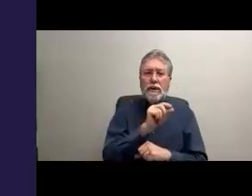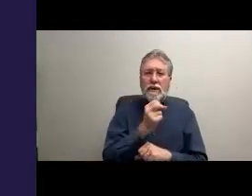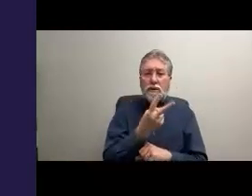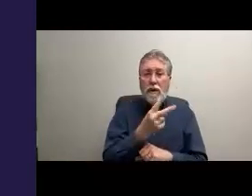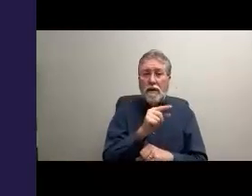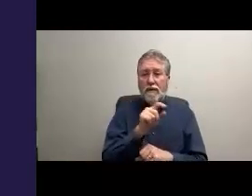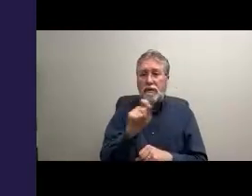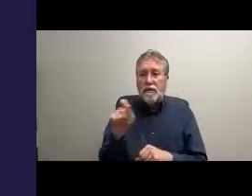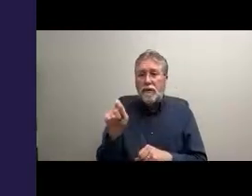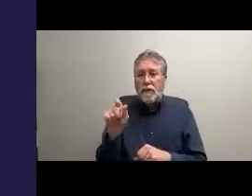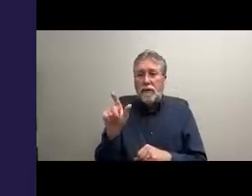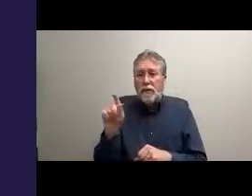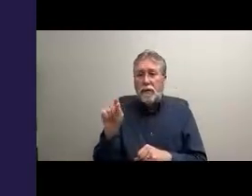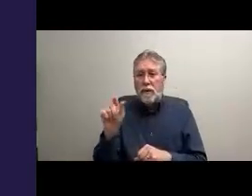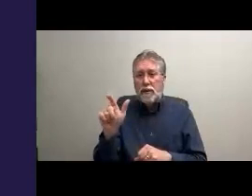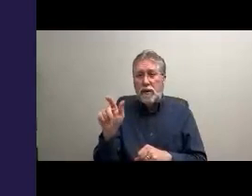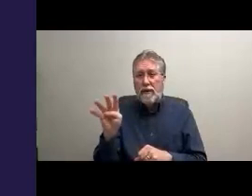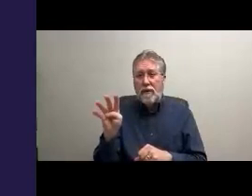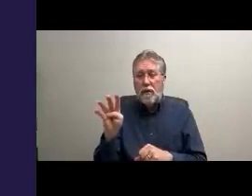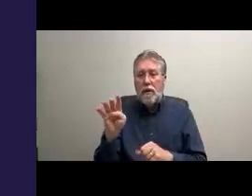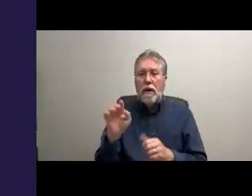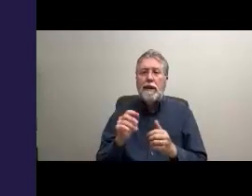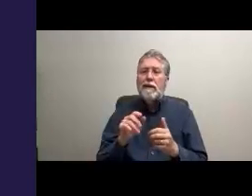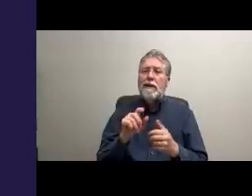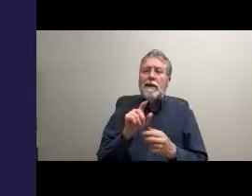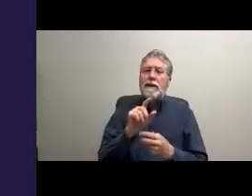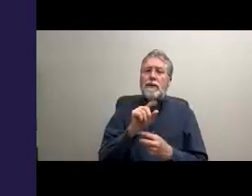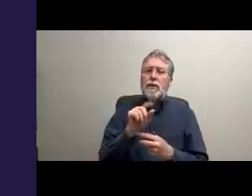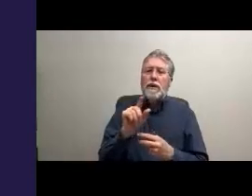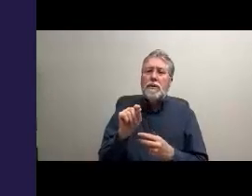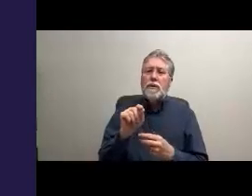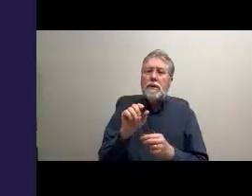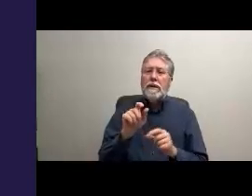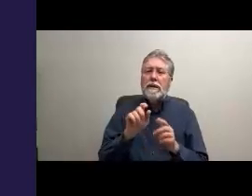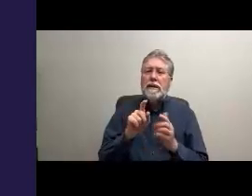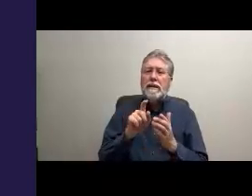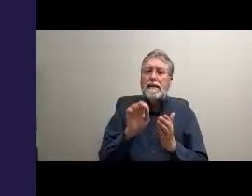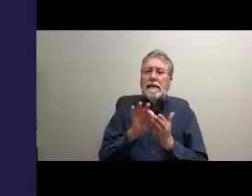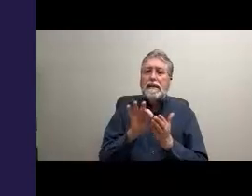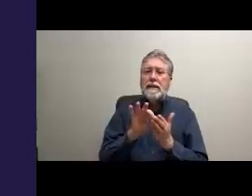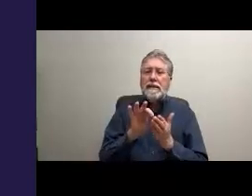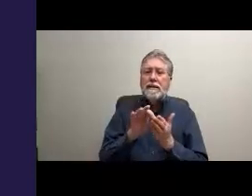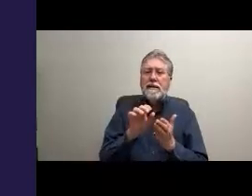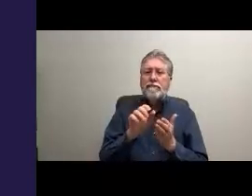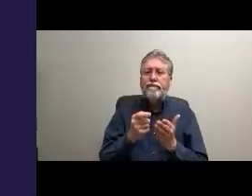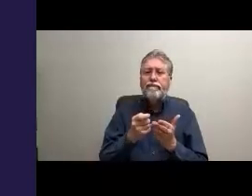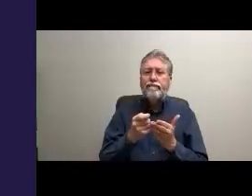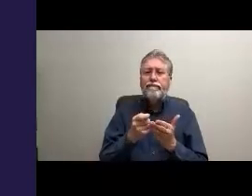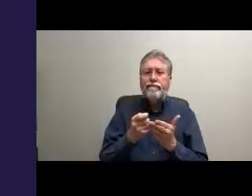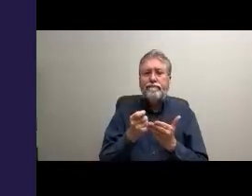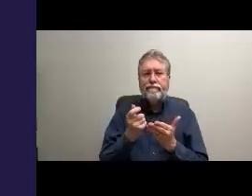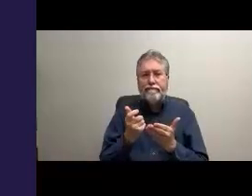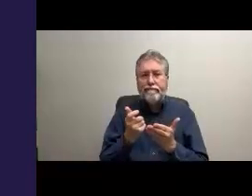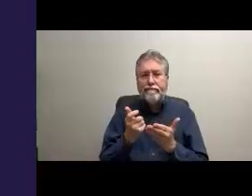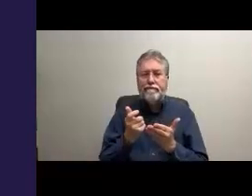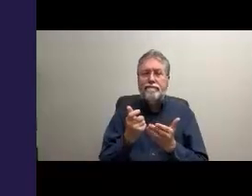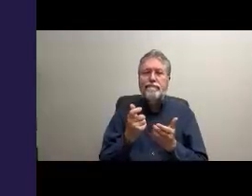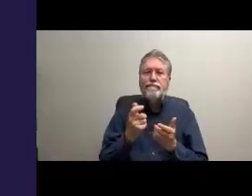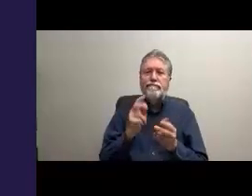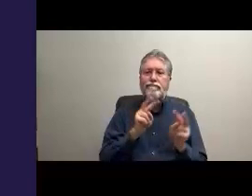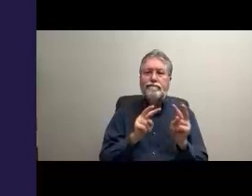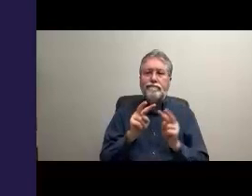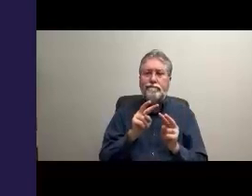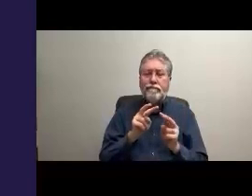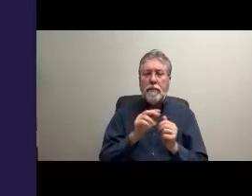el censo de mayores a partir de 2020. Estos son los que caen en la franja horaria en la que estamos haciendo observaciones. Hay